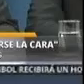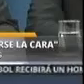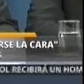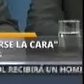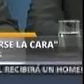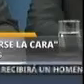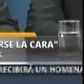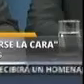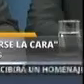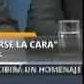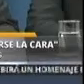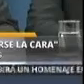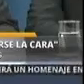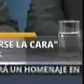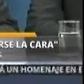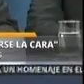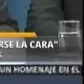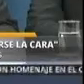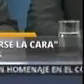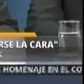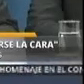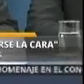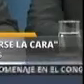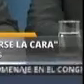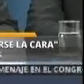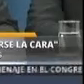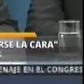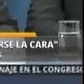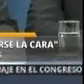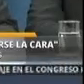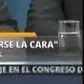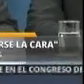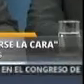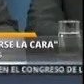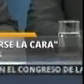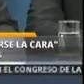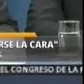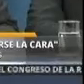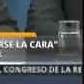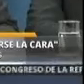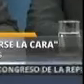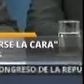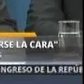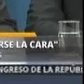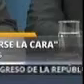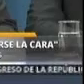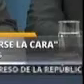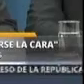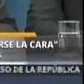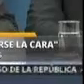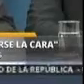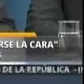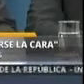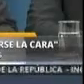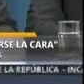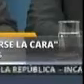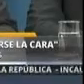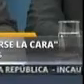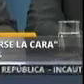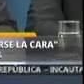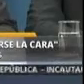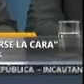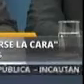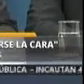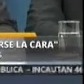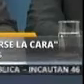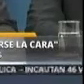Y esa reunión se realizó con el objeto de articular la defensa del Estado peruano ante